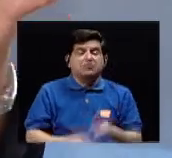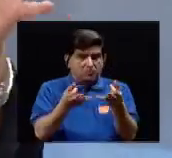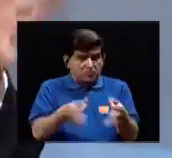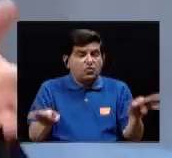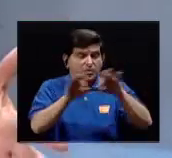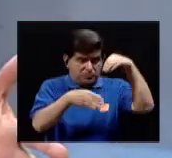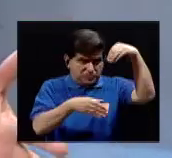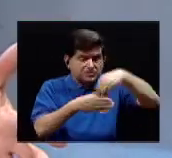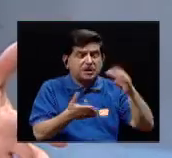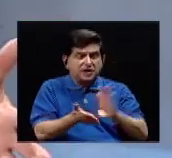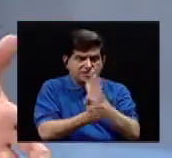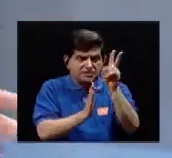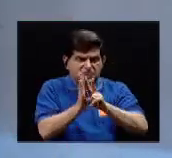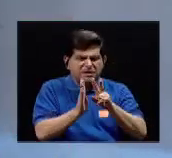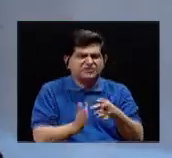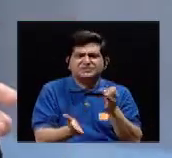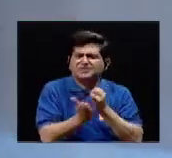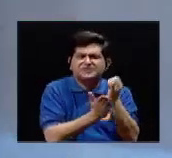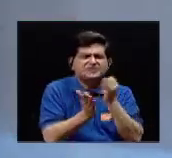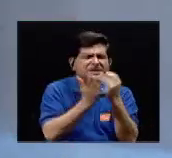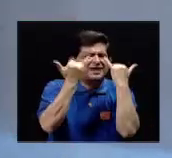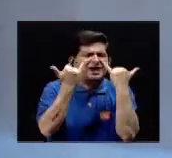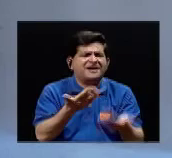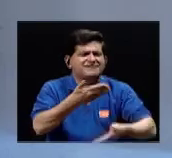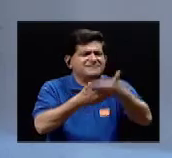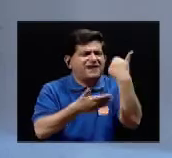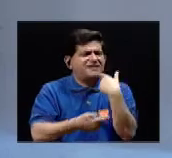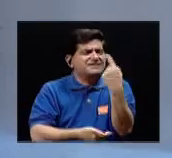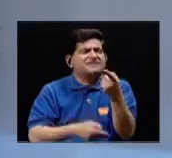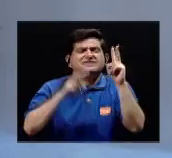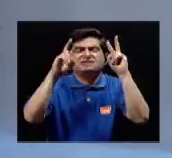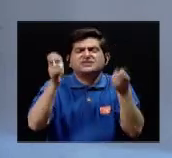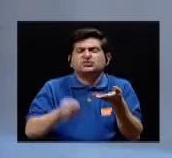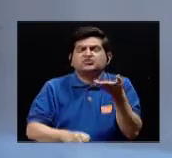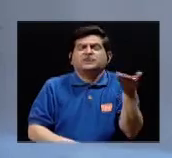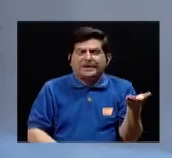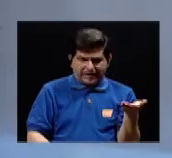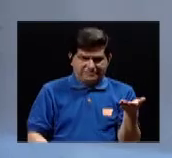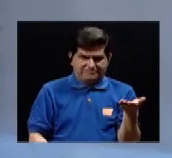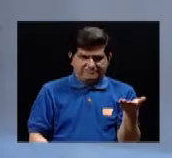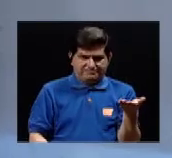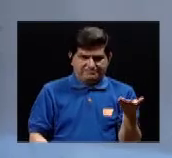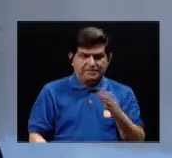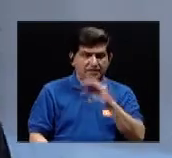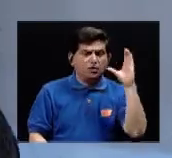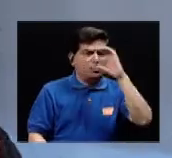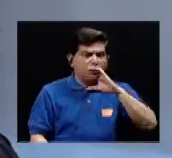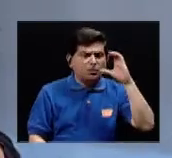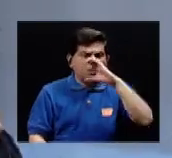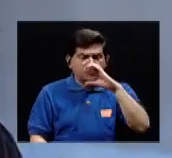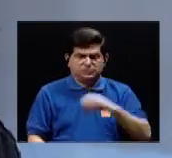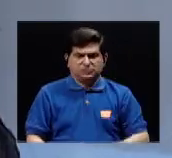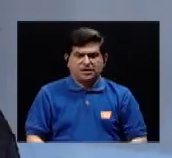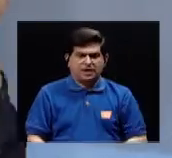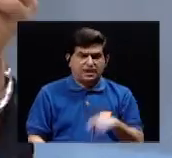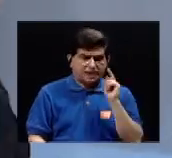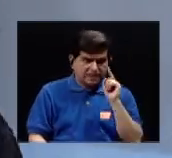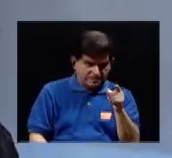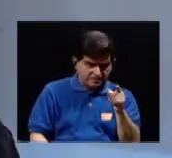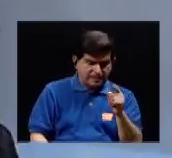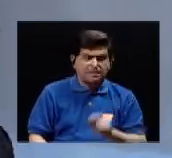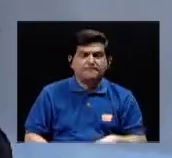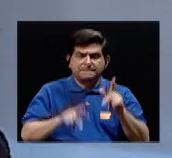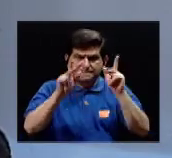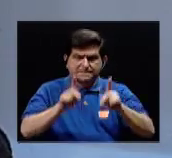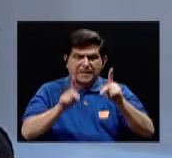fue investigar qué era lo que ya se había dicho sobre el tema y buscarlos a ella y a